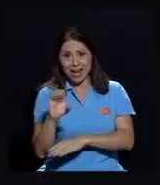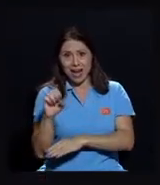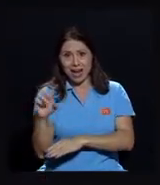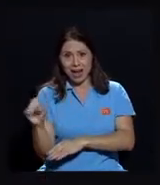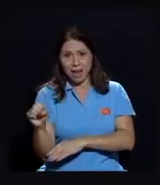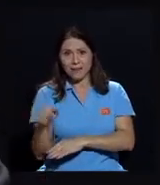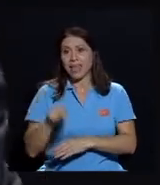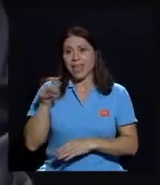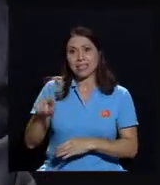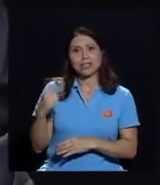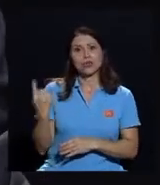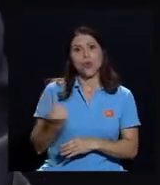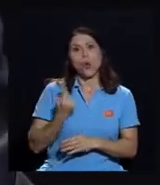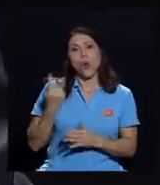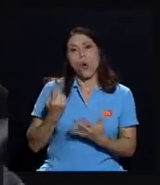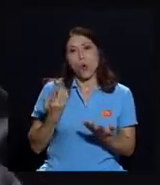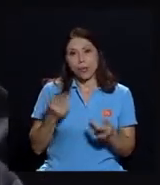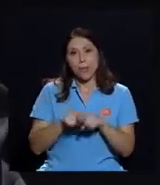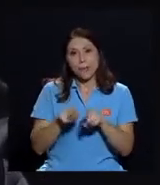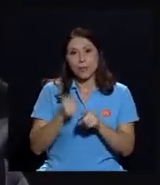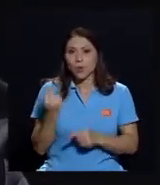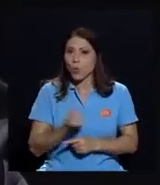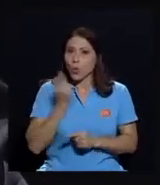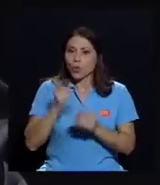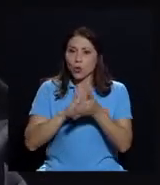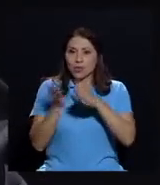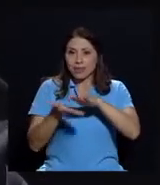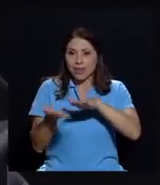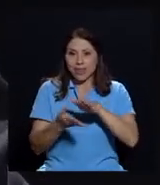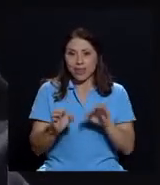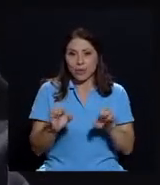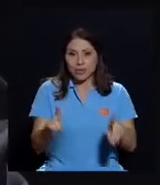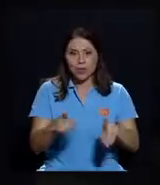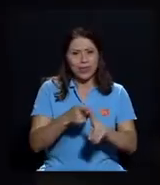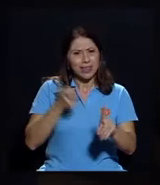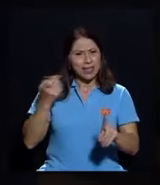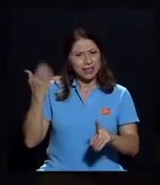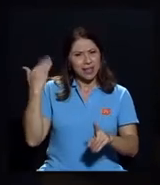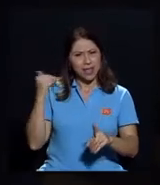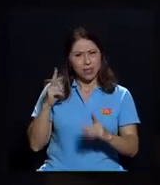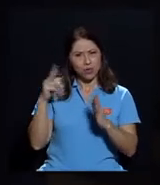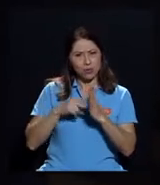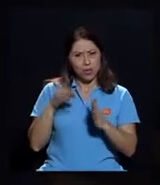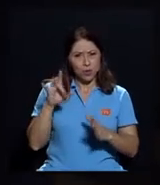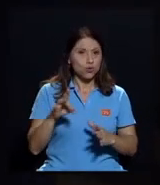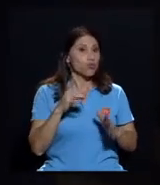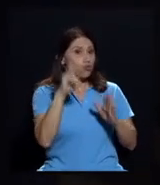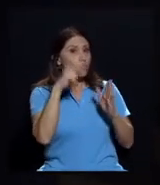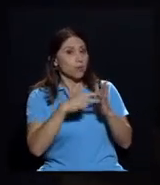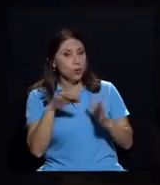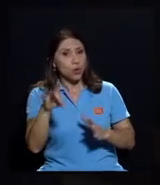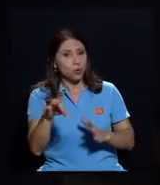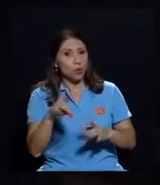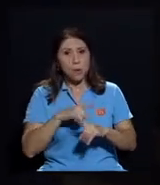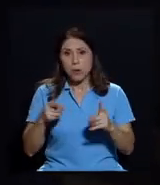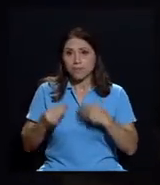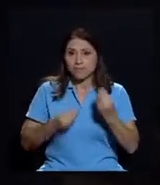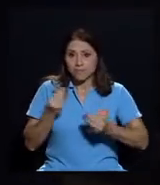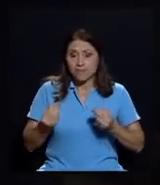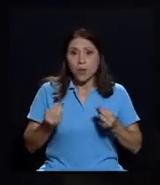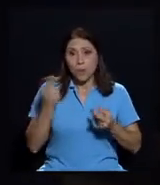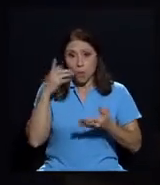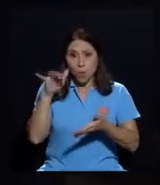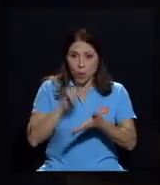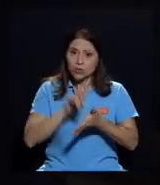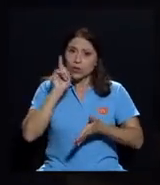único de educación tiene desde el año 2008 si no ha logrado buenos porque casualmente por